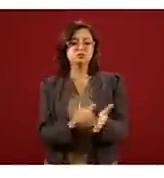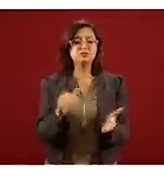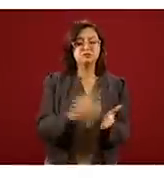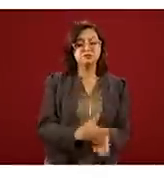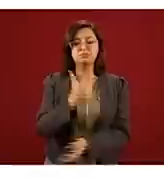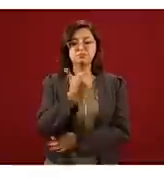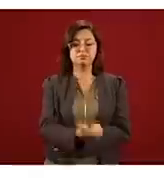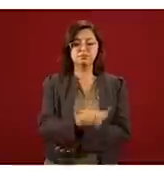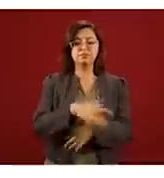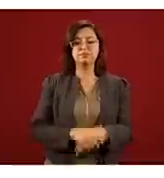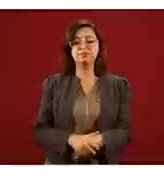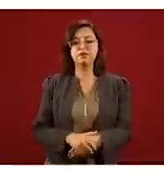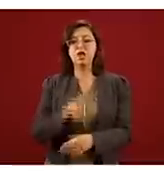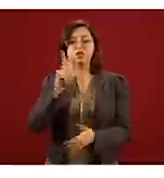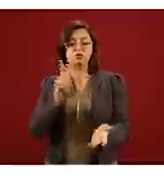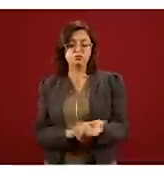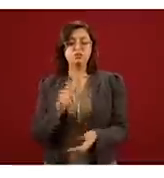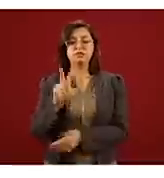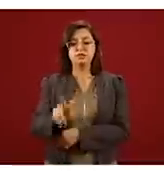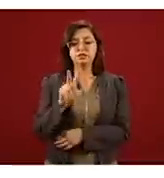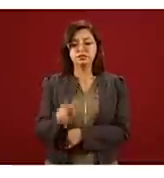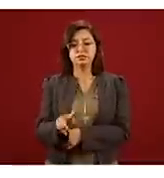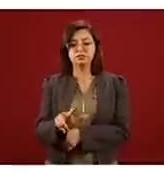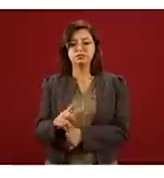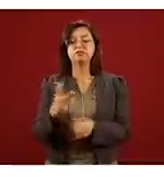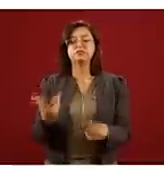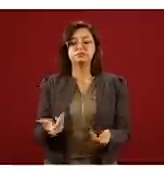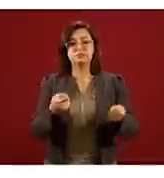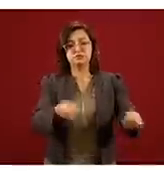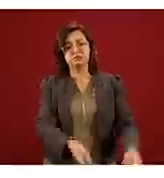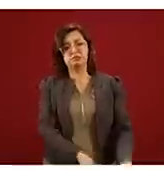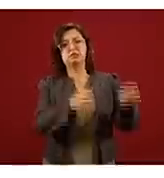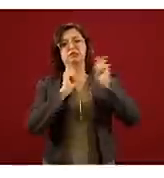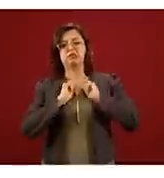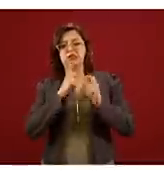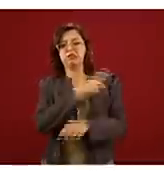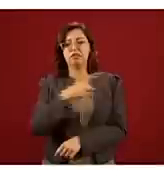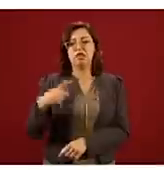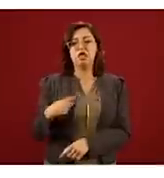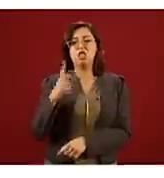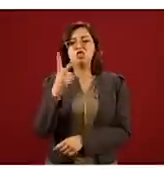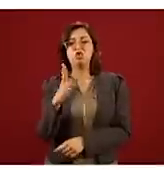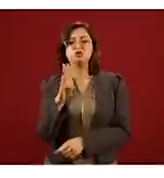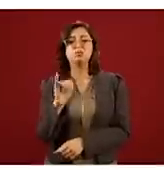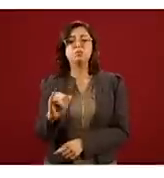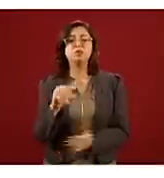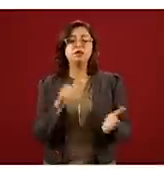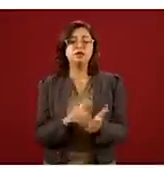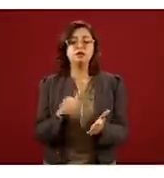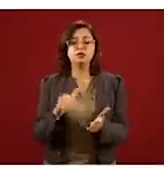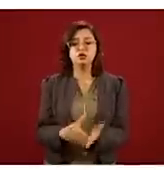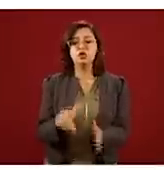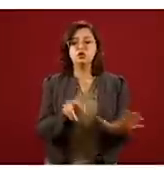pesos. 2018, lo que recibimos nosotros, 2 billones 82